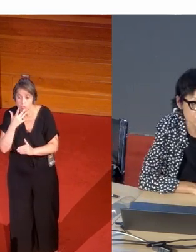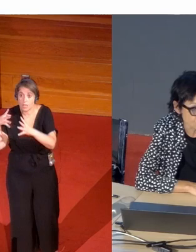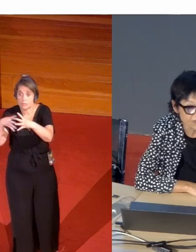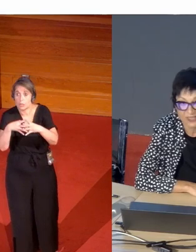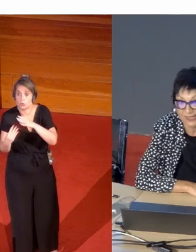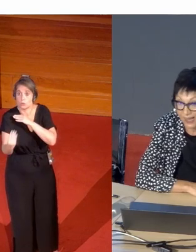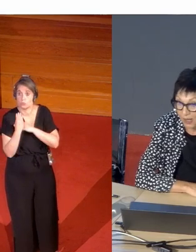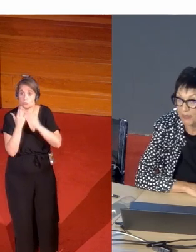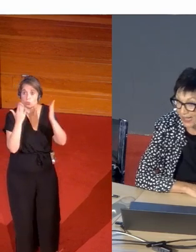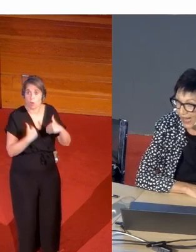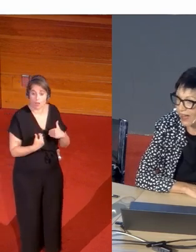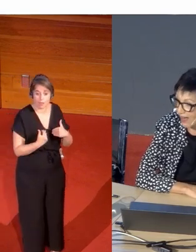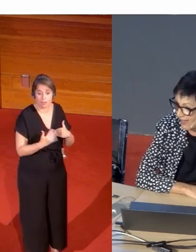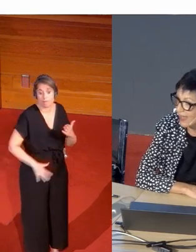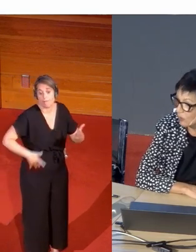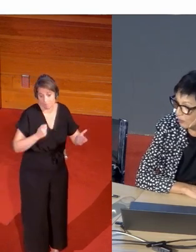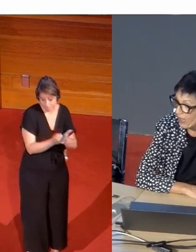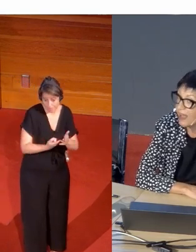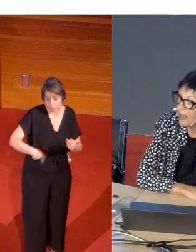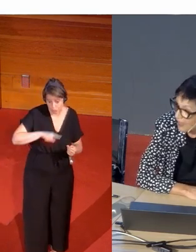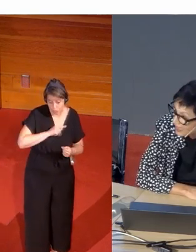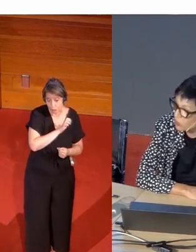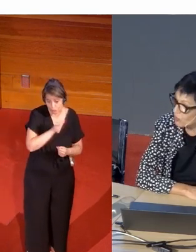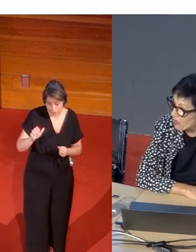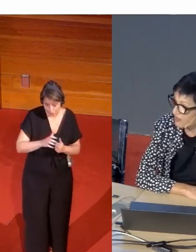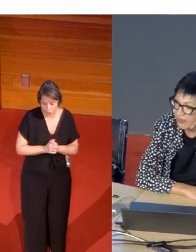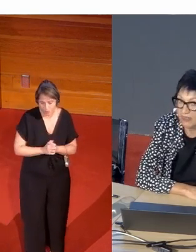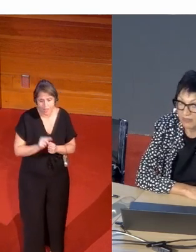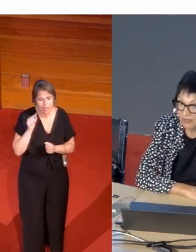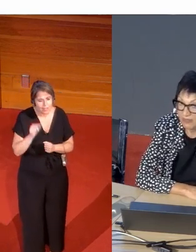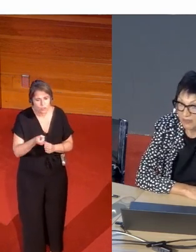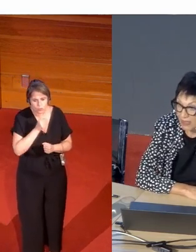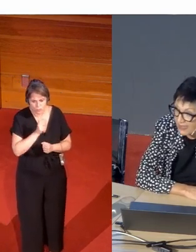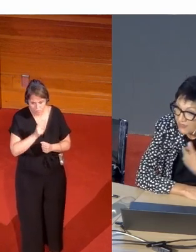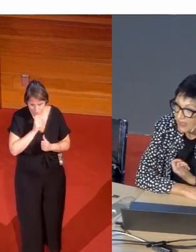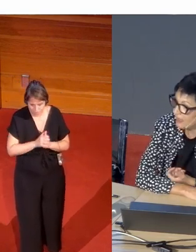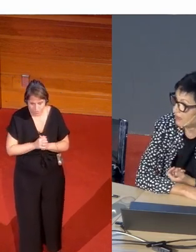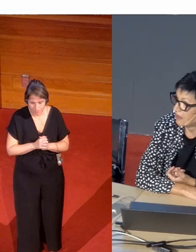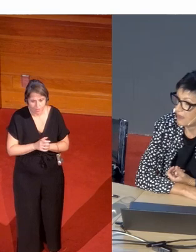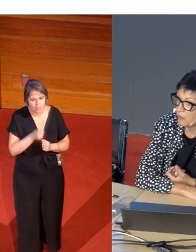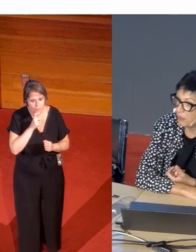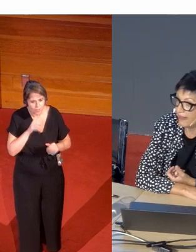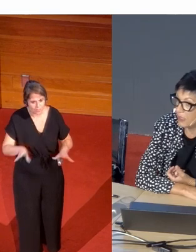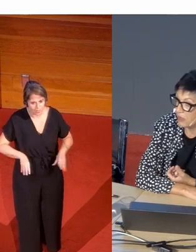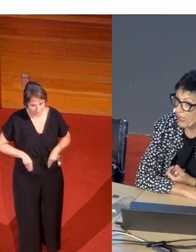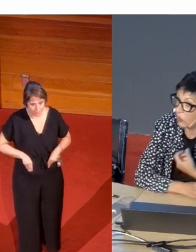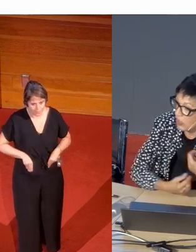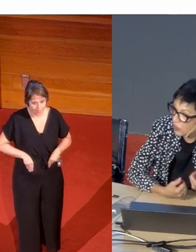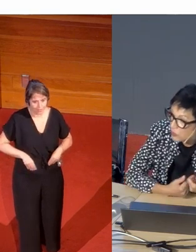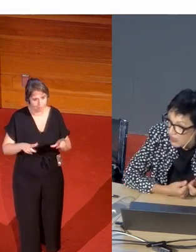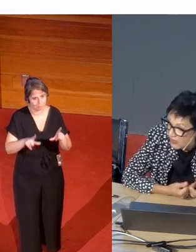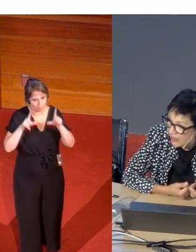Estados Unidos en defensa para Europa eso es muy difícil es difícil perder